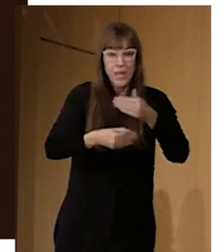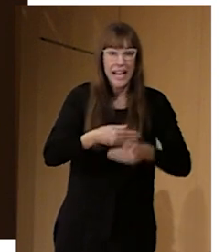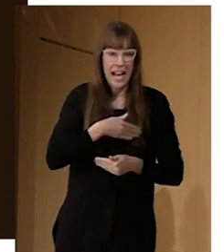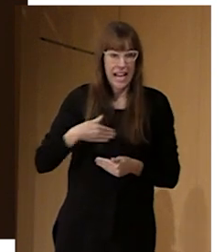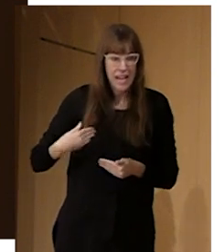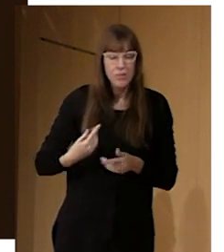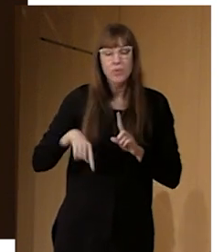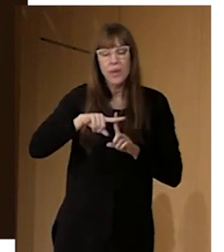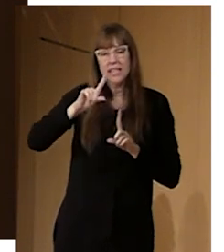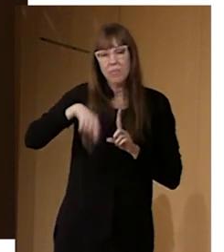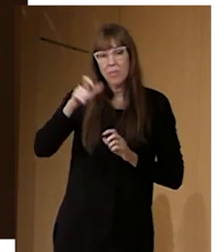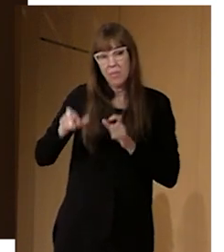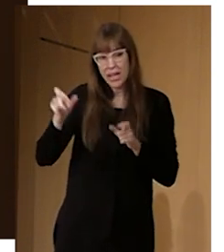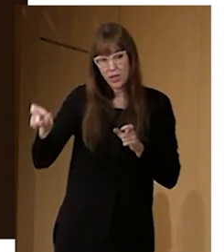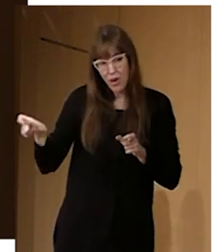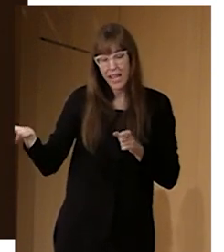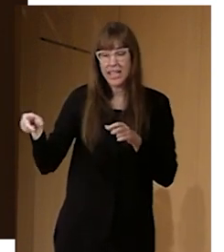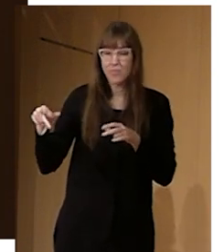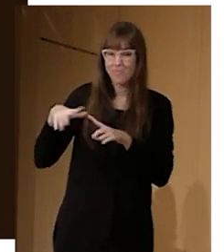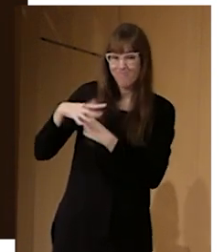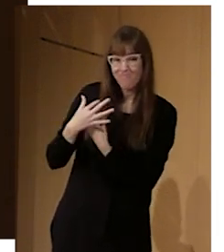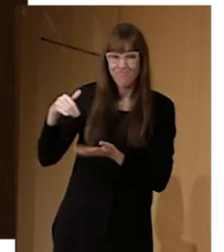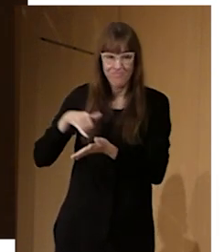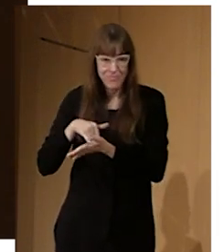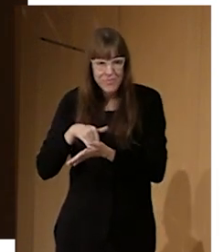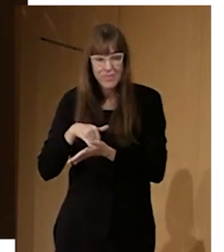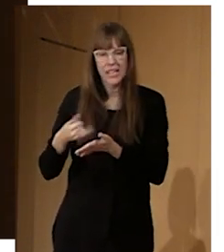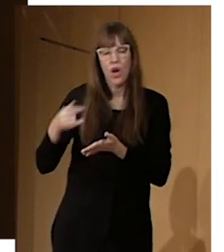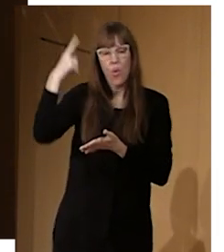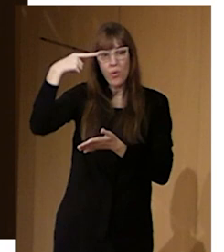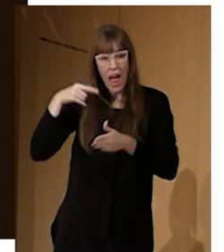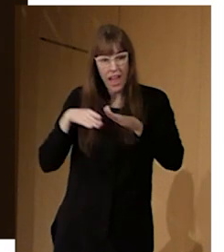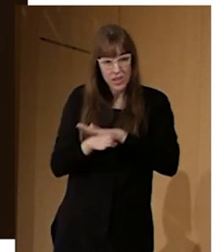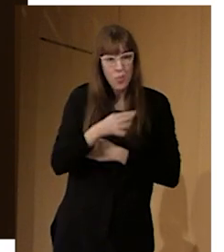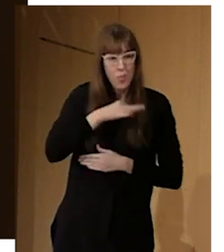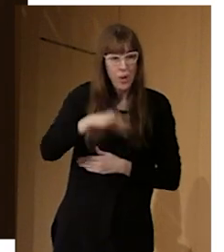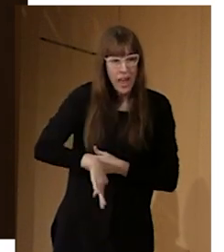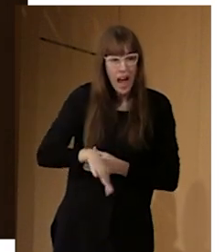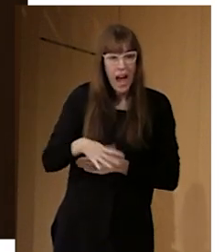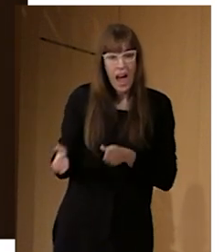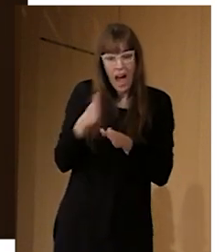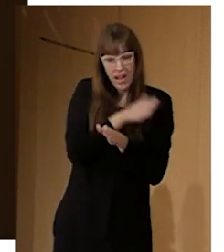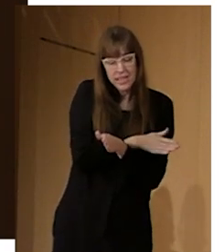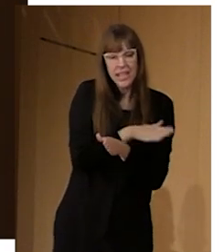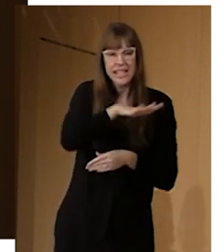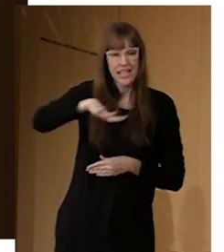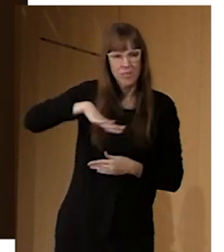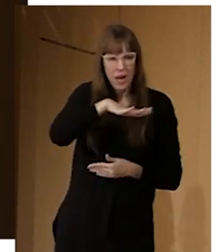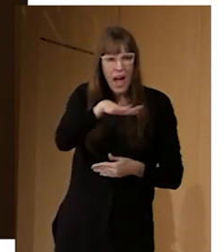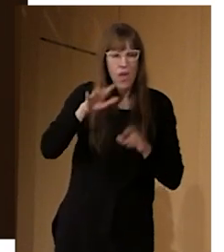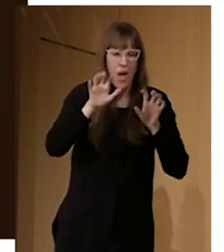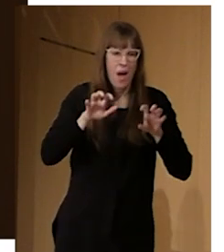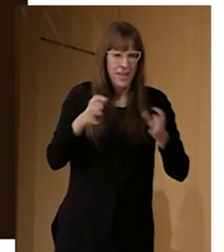de vulnerabilidad puedan ejercer su derecho de acceso a la cultura necesitamos también espacios de aprendizaje de diálogo de escucha